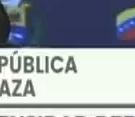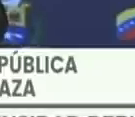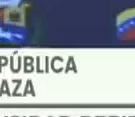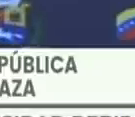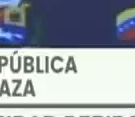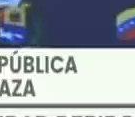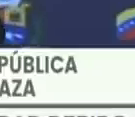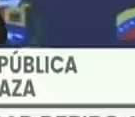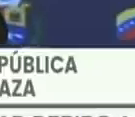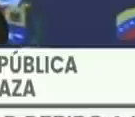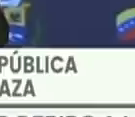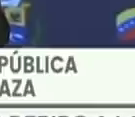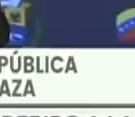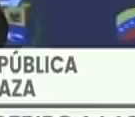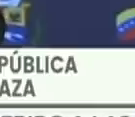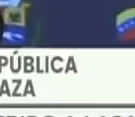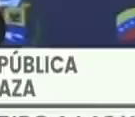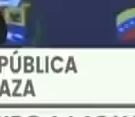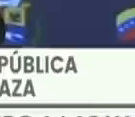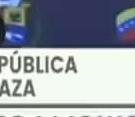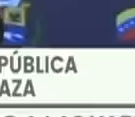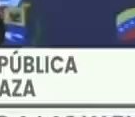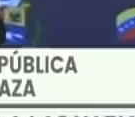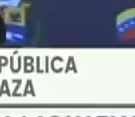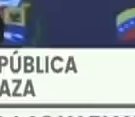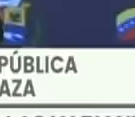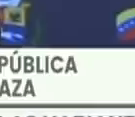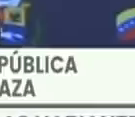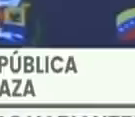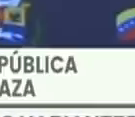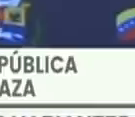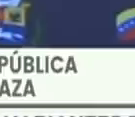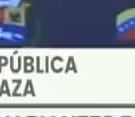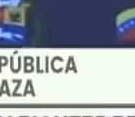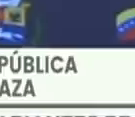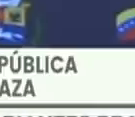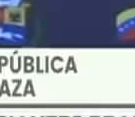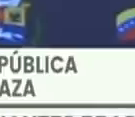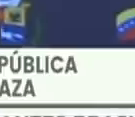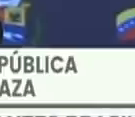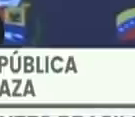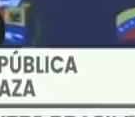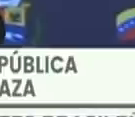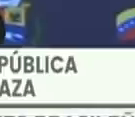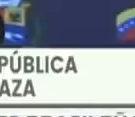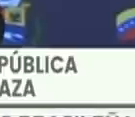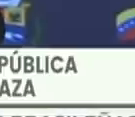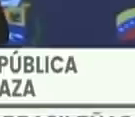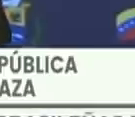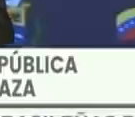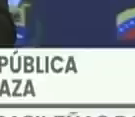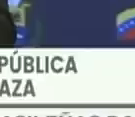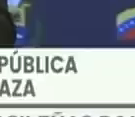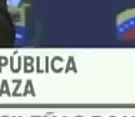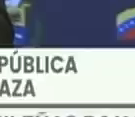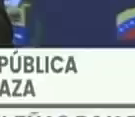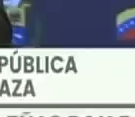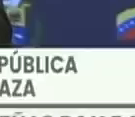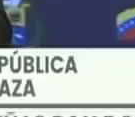frontera humana, de las más dinámicas de nuestra América Latina y Caribeña, y nos